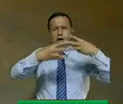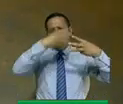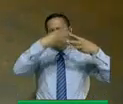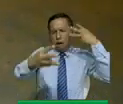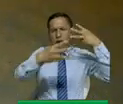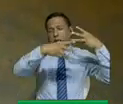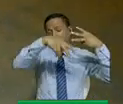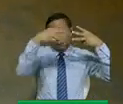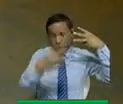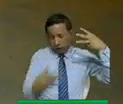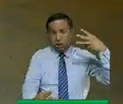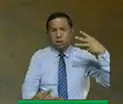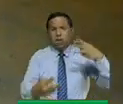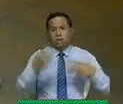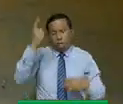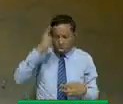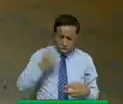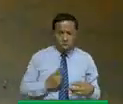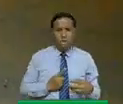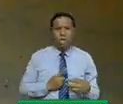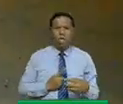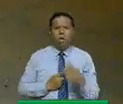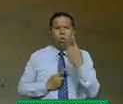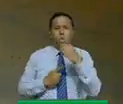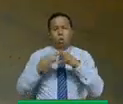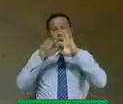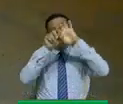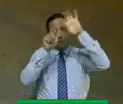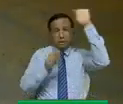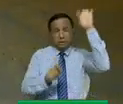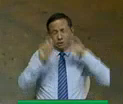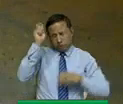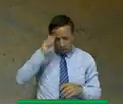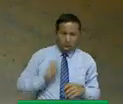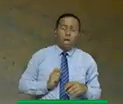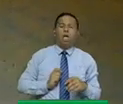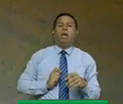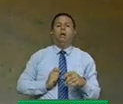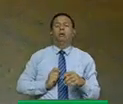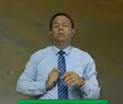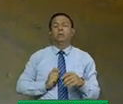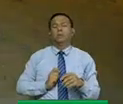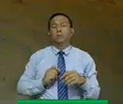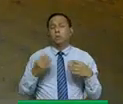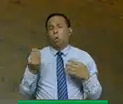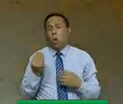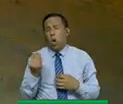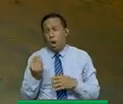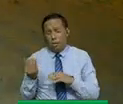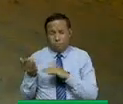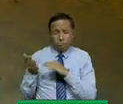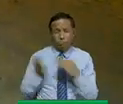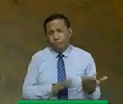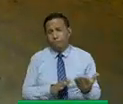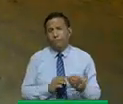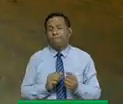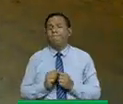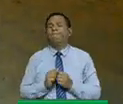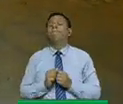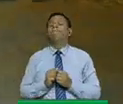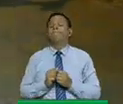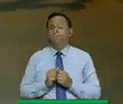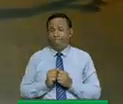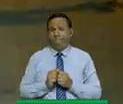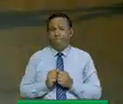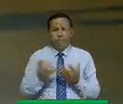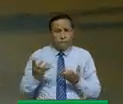cortocircuito. Una de las líneas se arrancó y cayó sobre el cuerpo del infortunado joven. Los intentos por